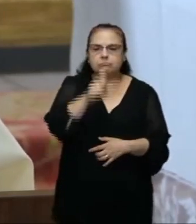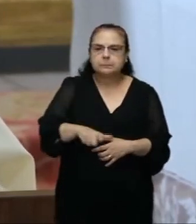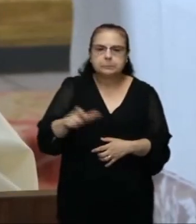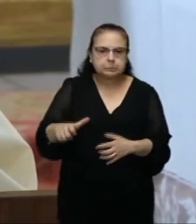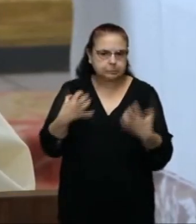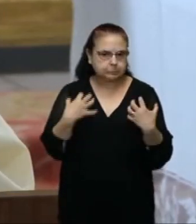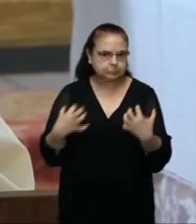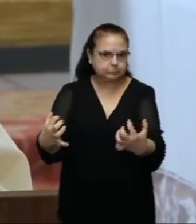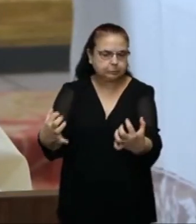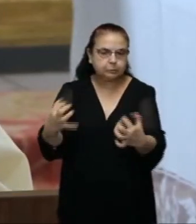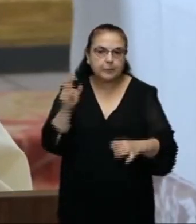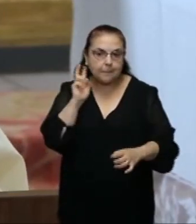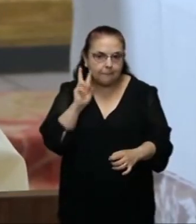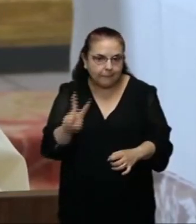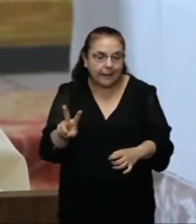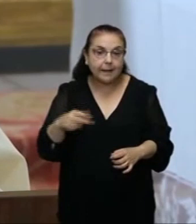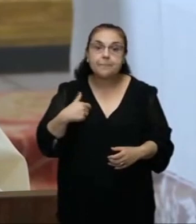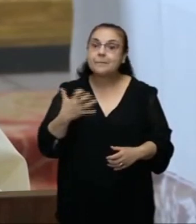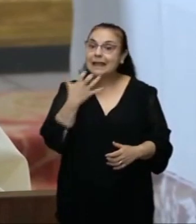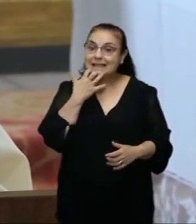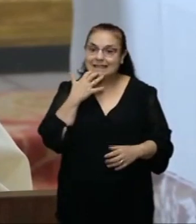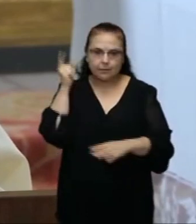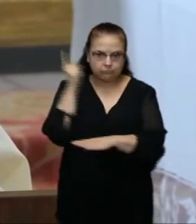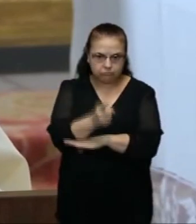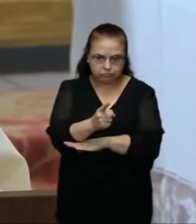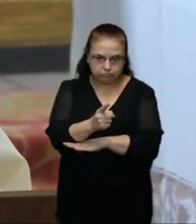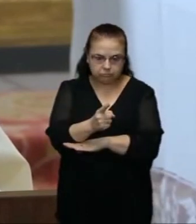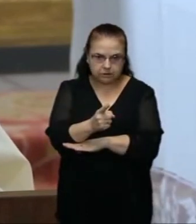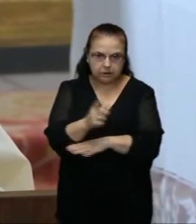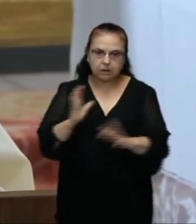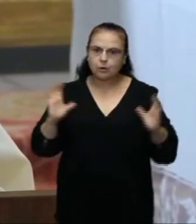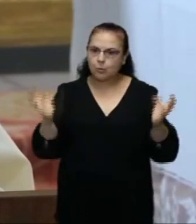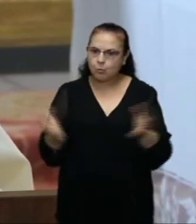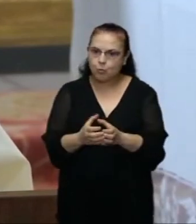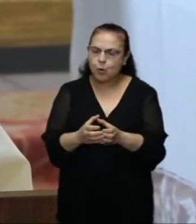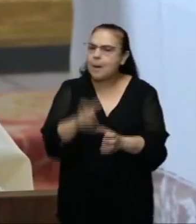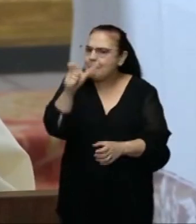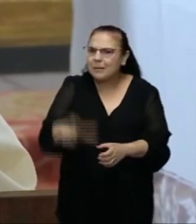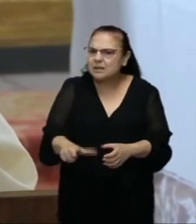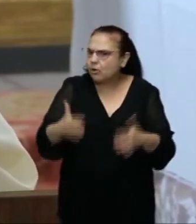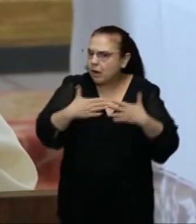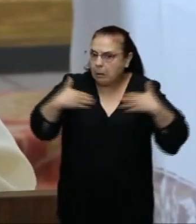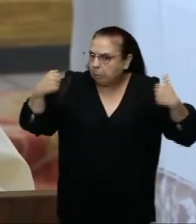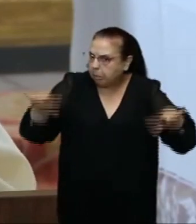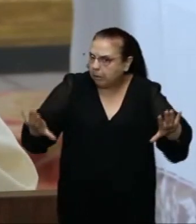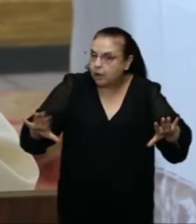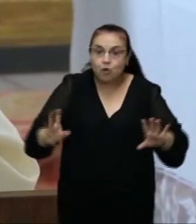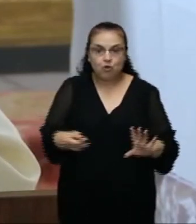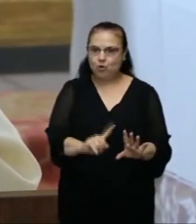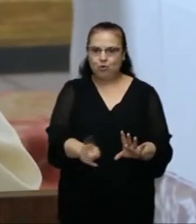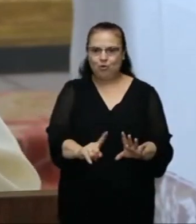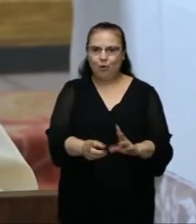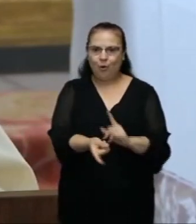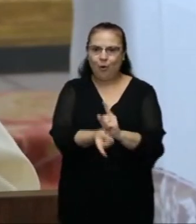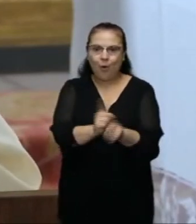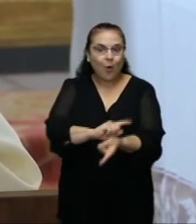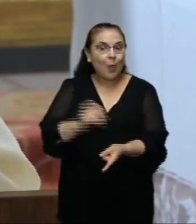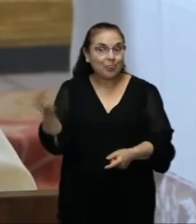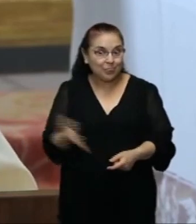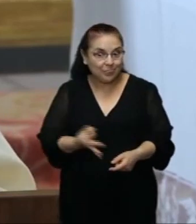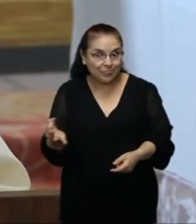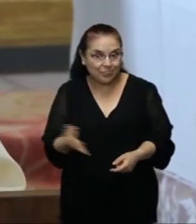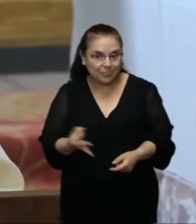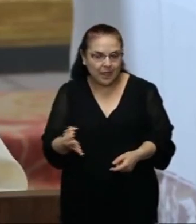vea que el que dirige la comunidad no puede ser una persona cualquiera, sino una persona